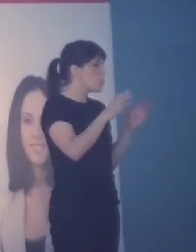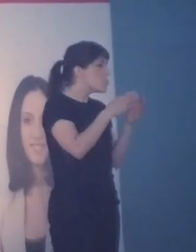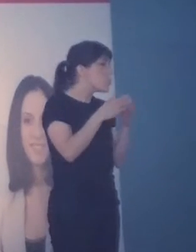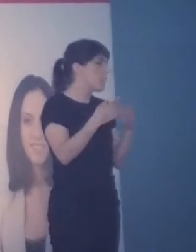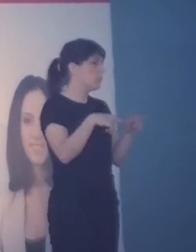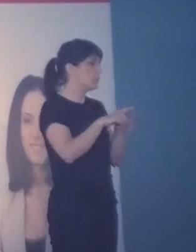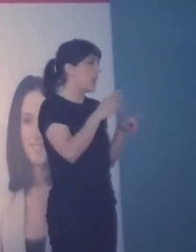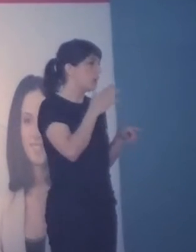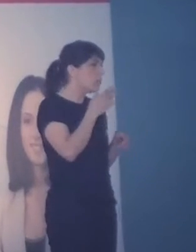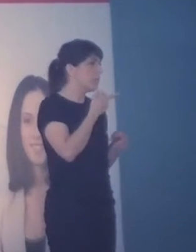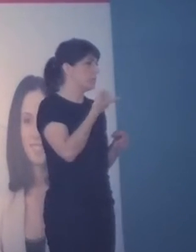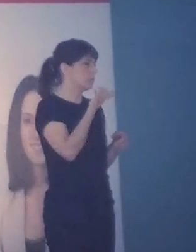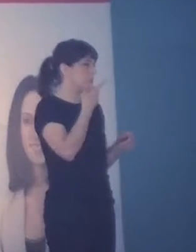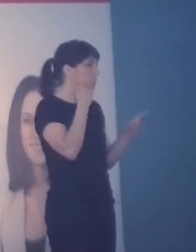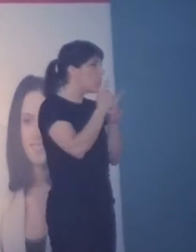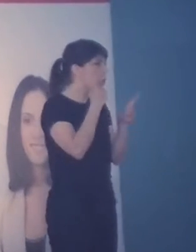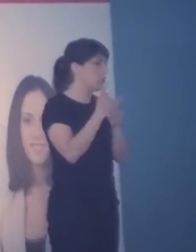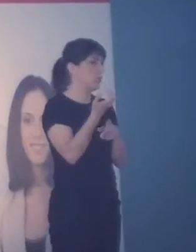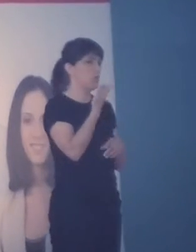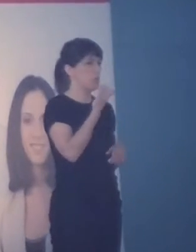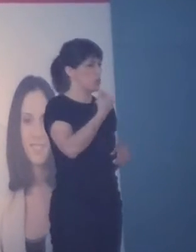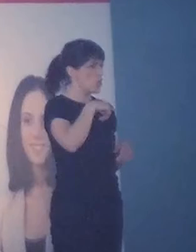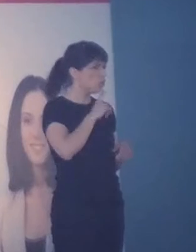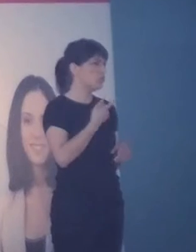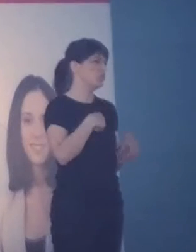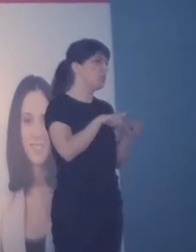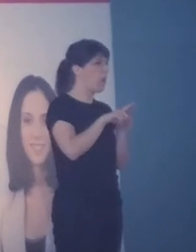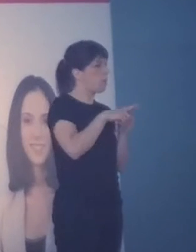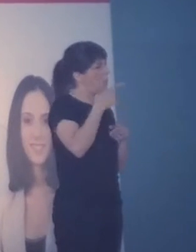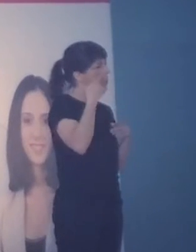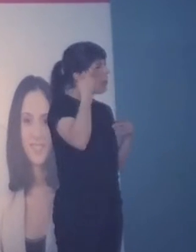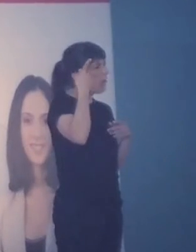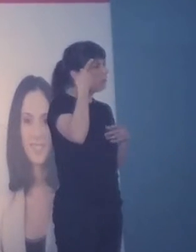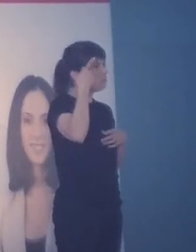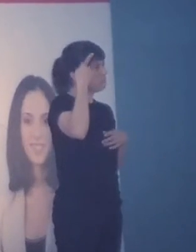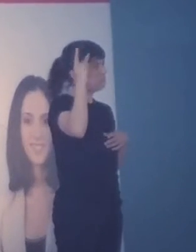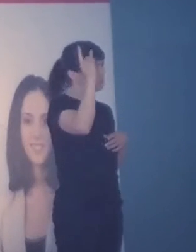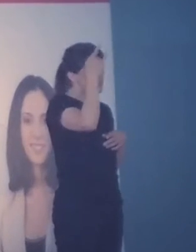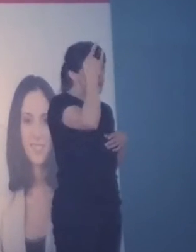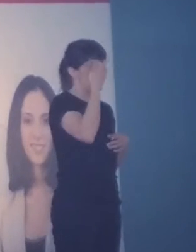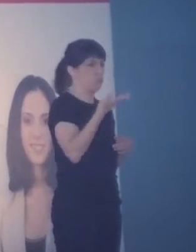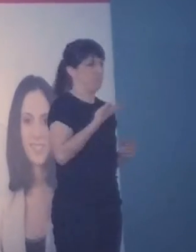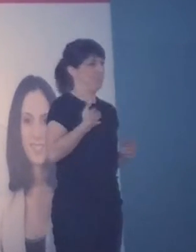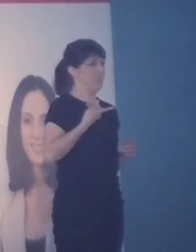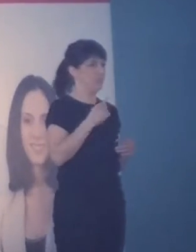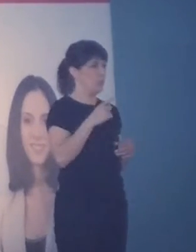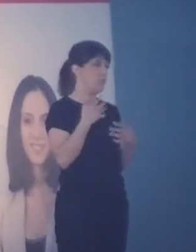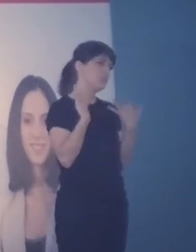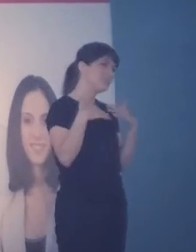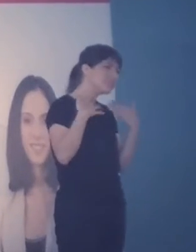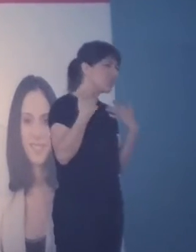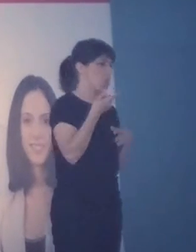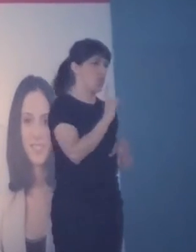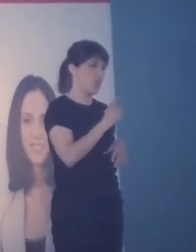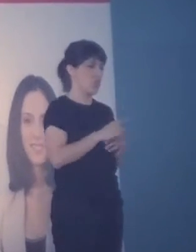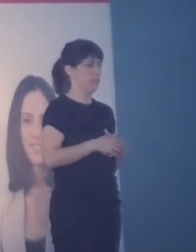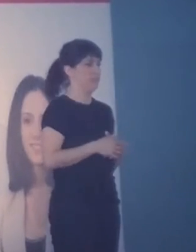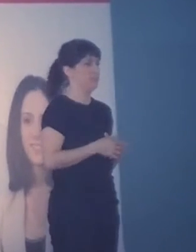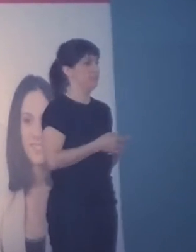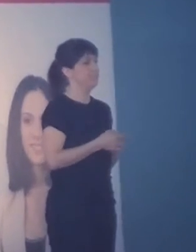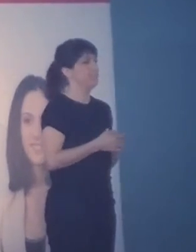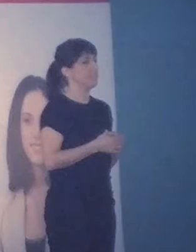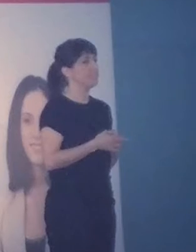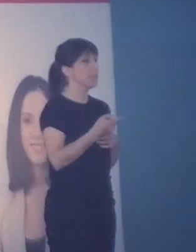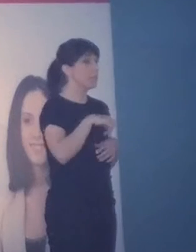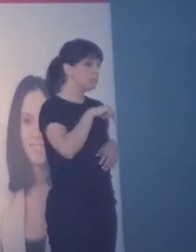directamente cara aos carneiros, e nós non vamos ser carneiros, non lle imos permitir. E en Galicia,